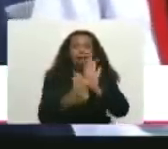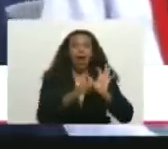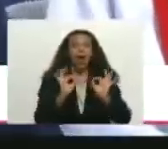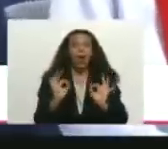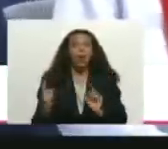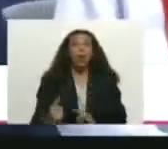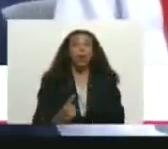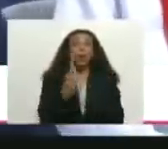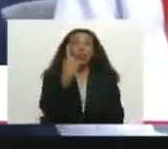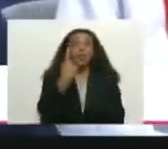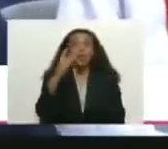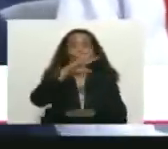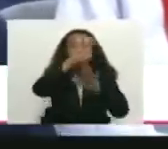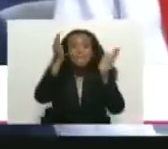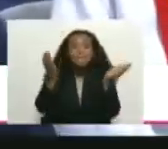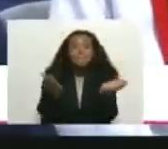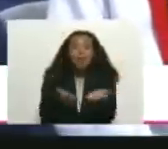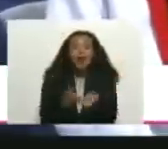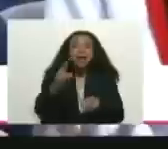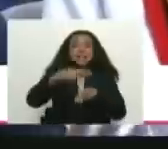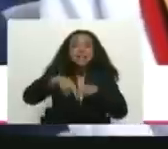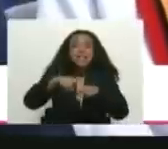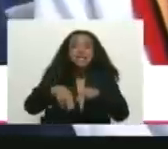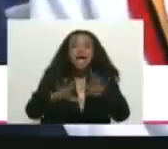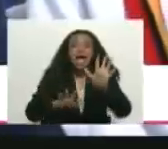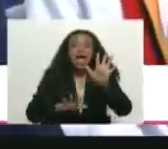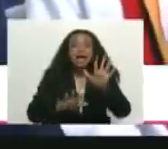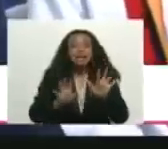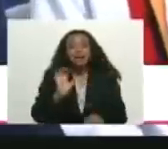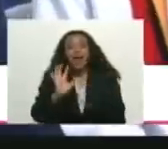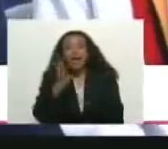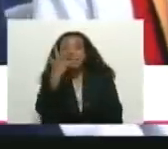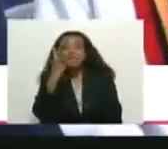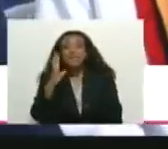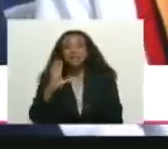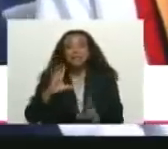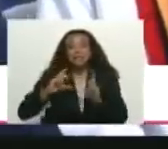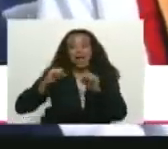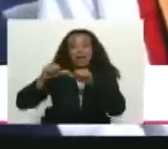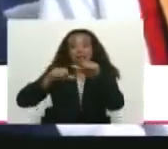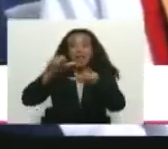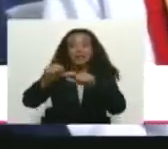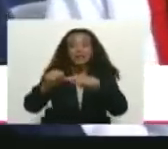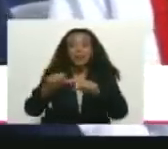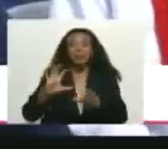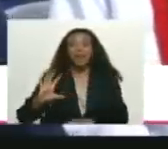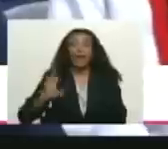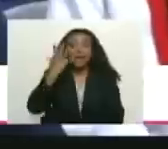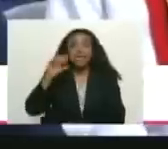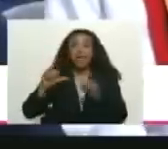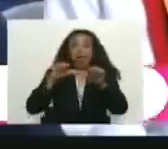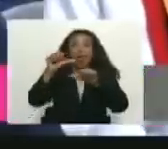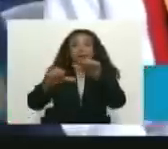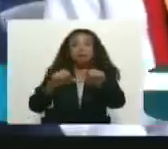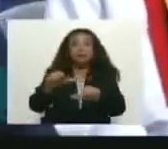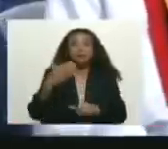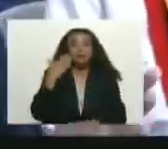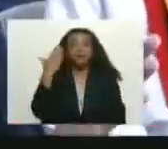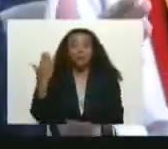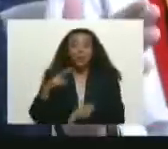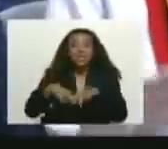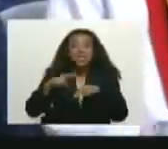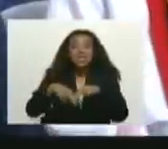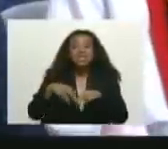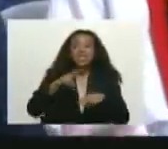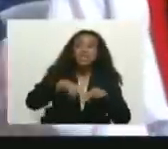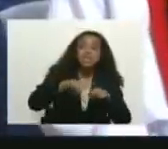único en el mundo, una orquesta infantil, la quinta generación del Sistema Nacional de Orquesta. ¿Quinta generación? Quinta generación, una orquesta infantil